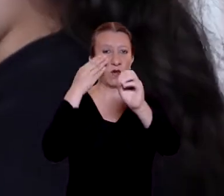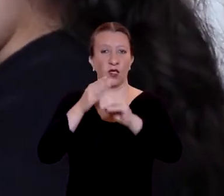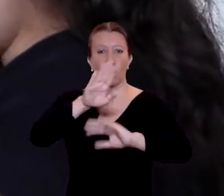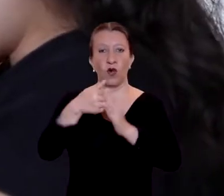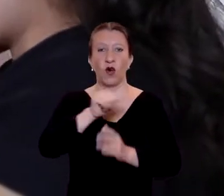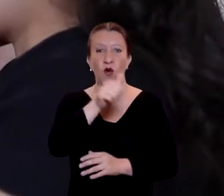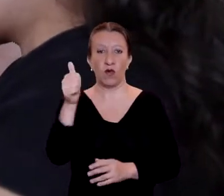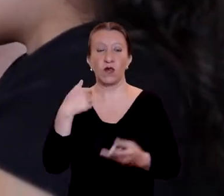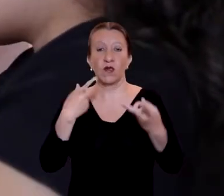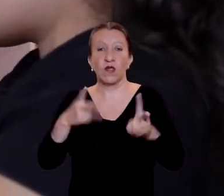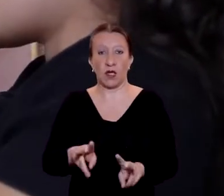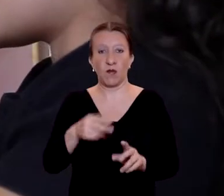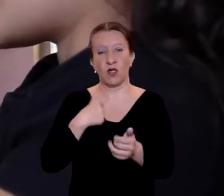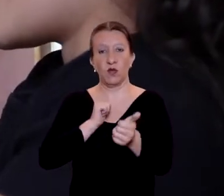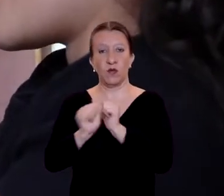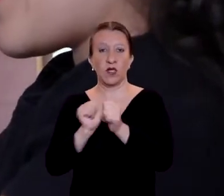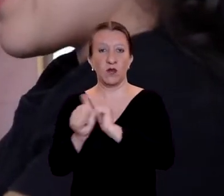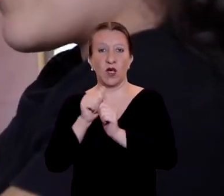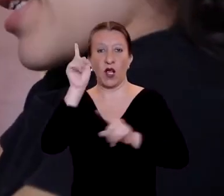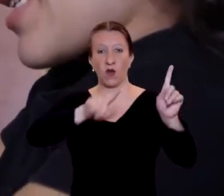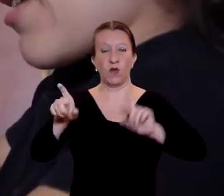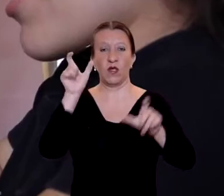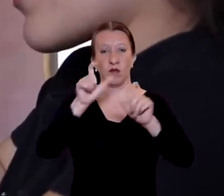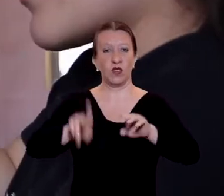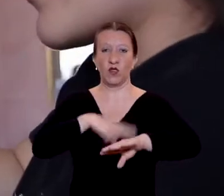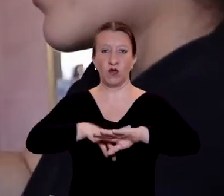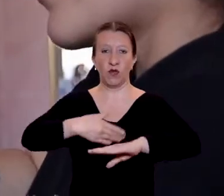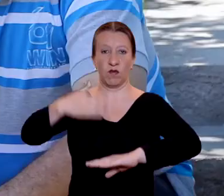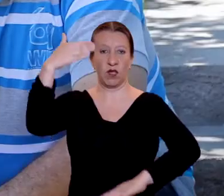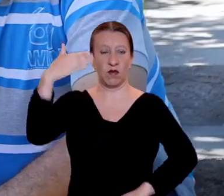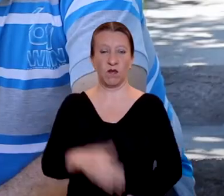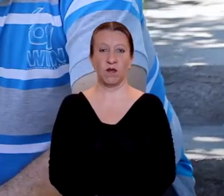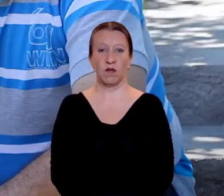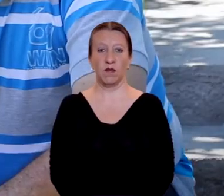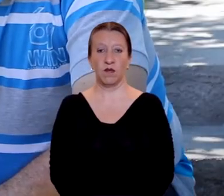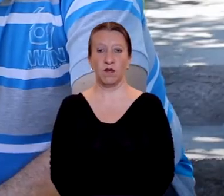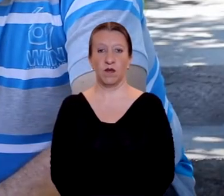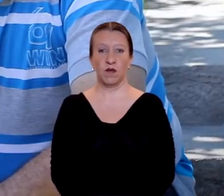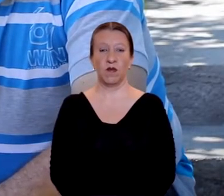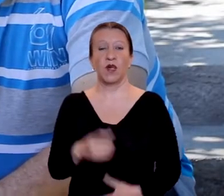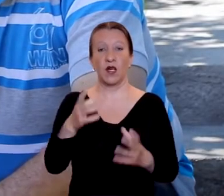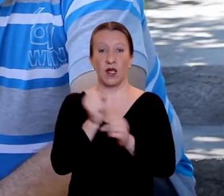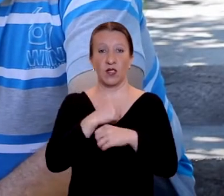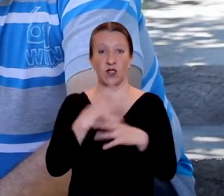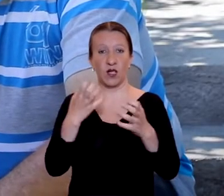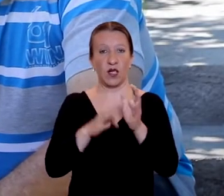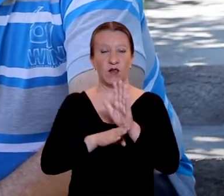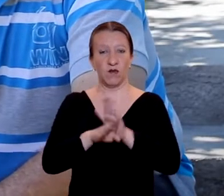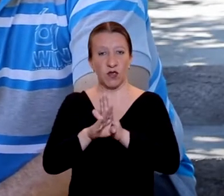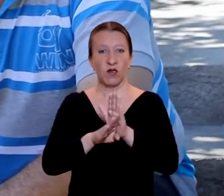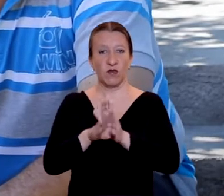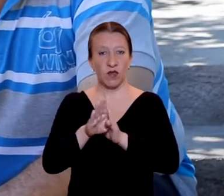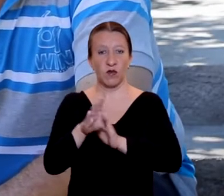han hecho. Incluso he podido superar a algunas personas de talla estándar. El hecho de querer salir adelante, el hecho